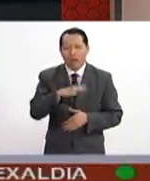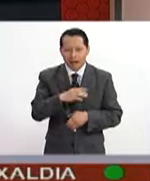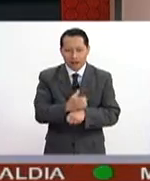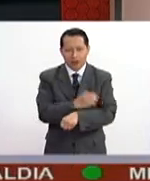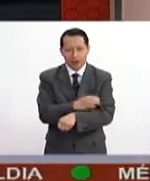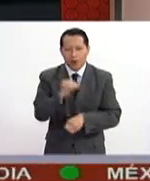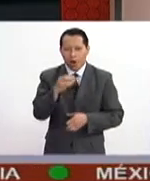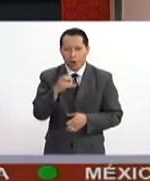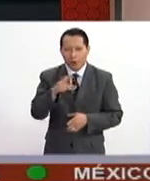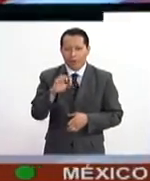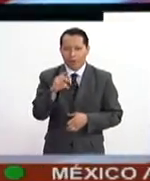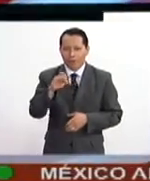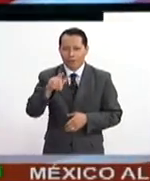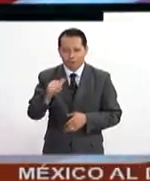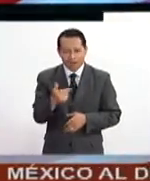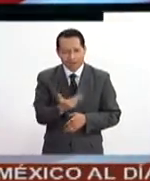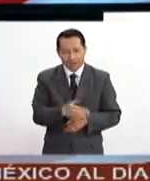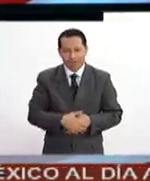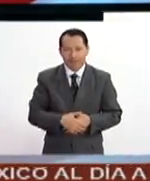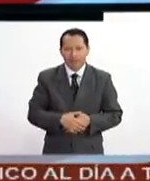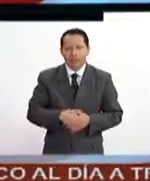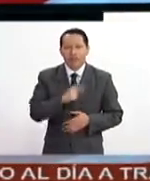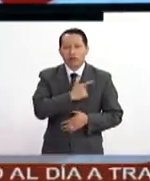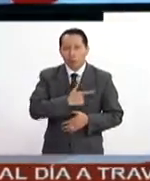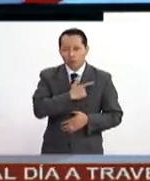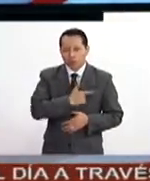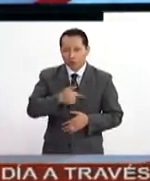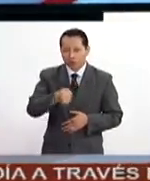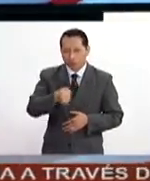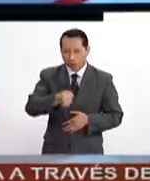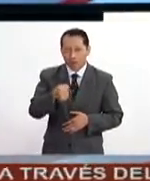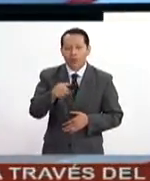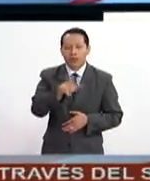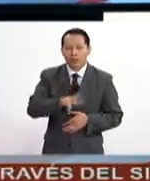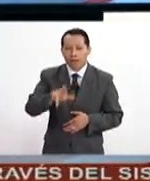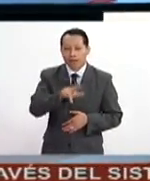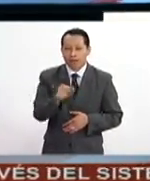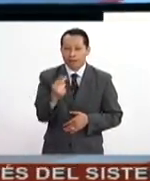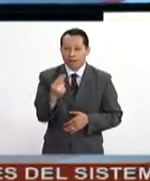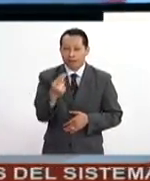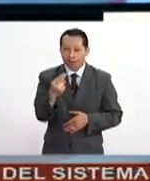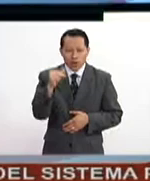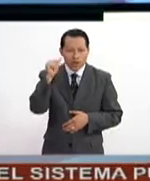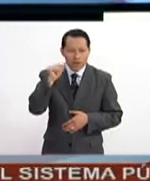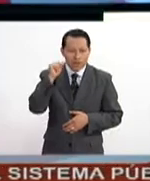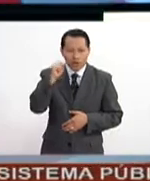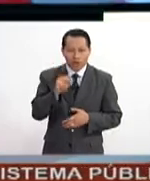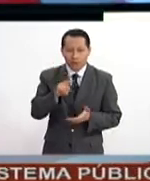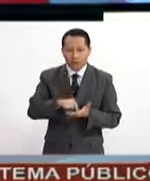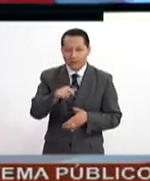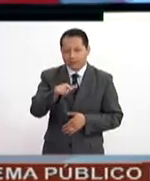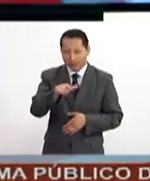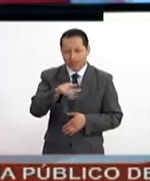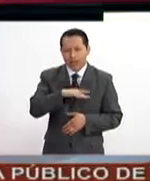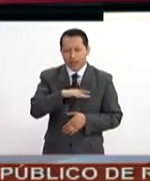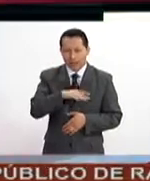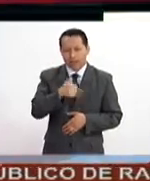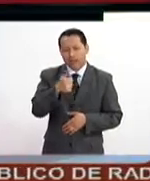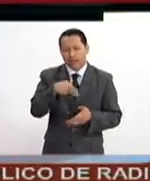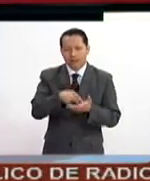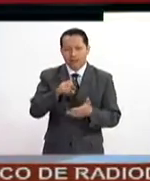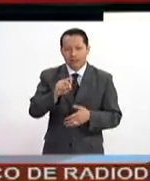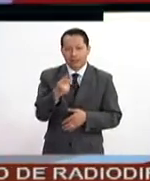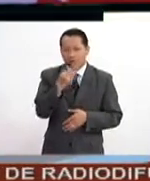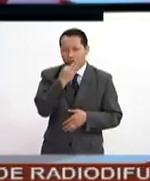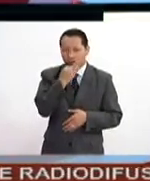mi compañero Omar Cepeda. Omar. Es un placer saludarte este martes 25 de abril del 2017. Son las